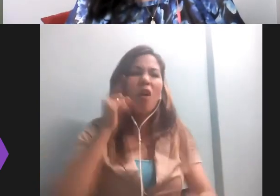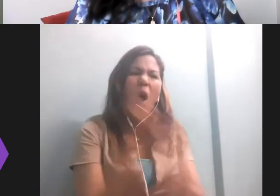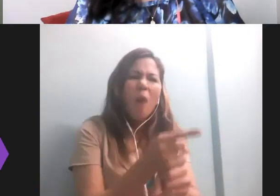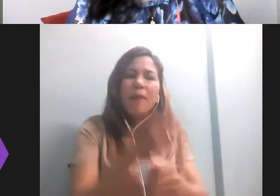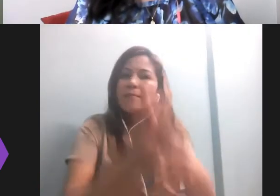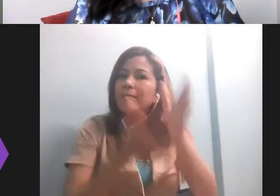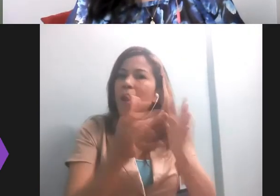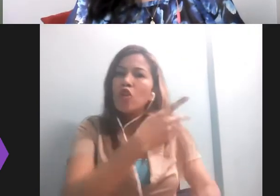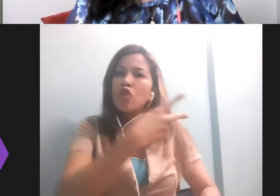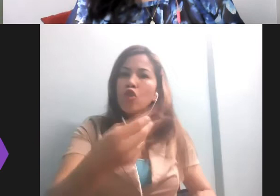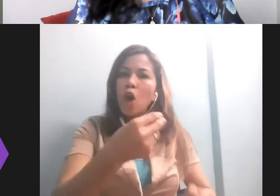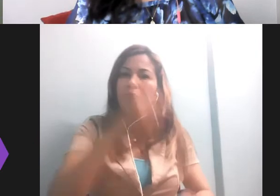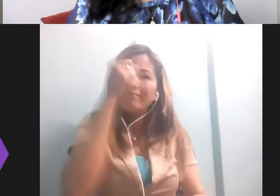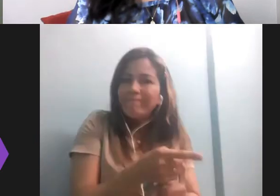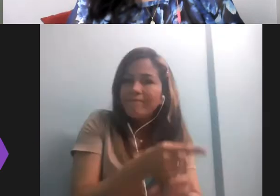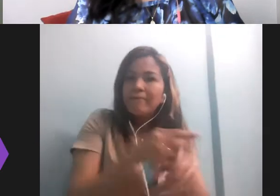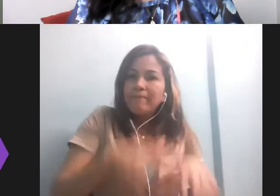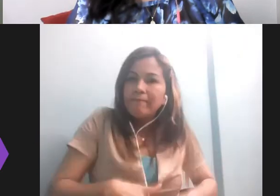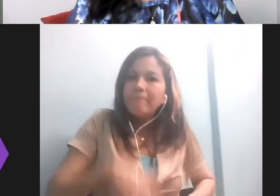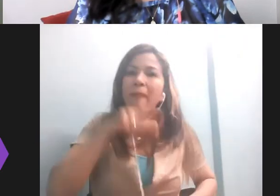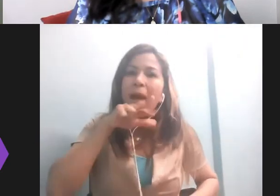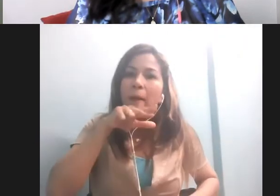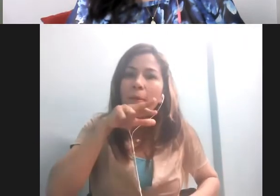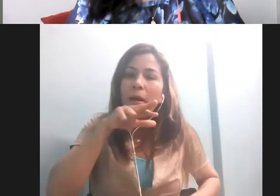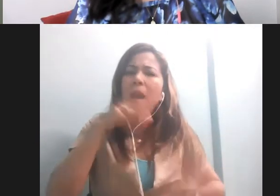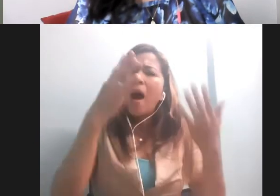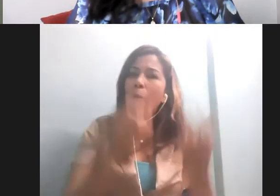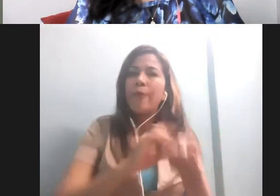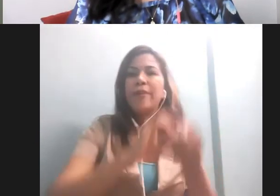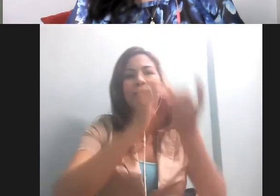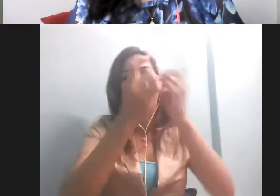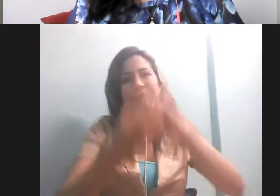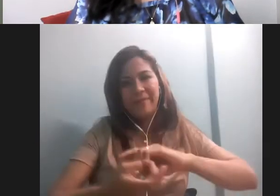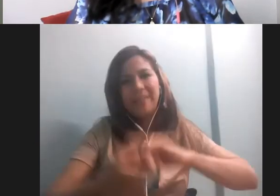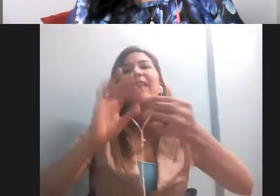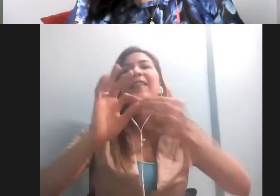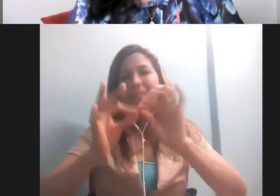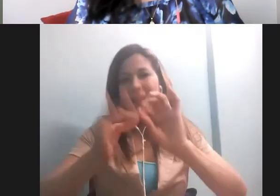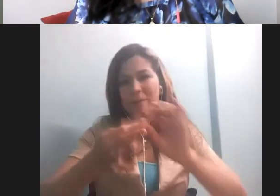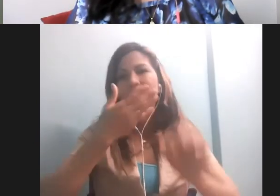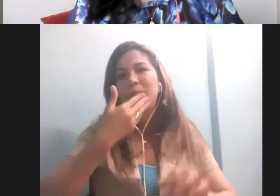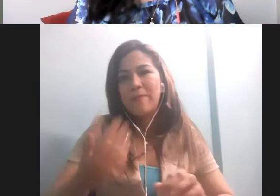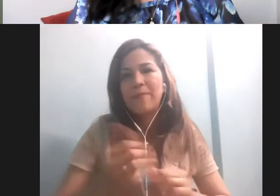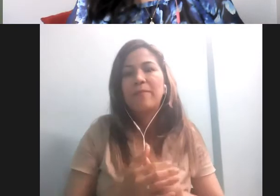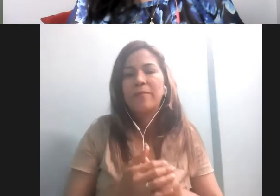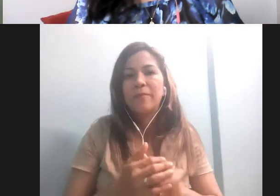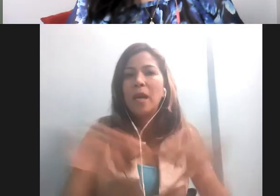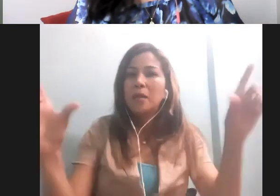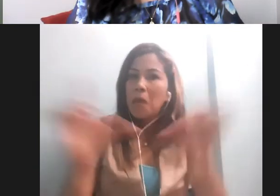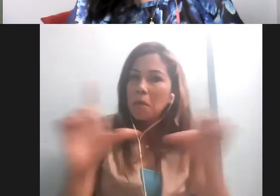este tiempo se han fusionado y que realmente han dado resultados, ¿no? Es importante que los medios de comunicación puedan